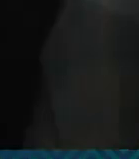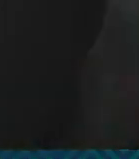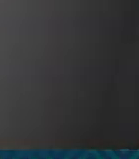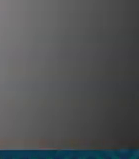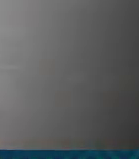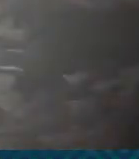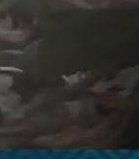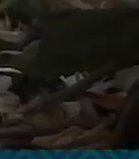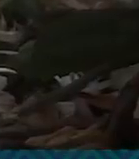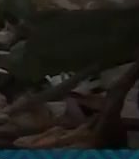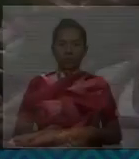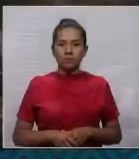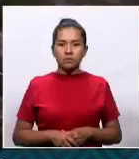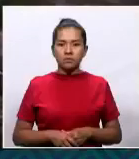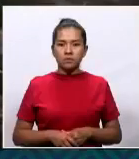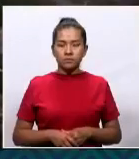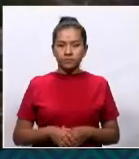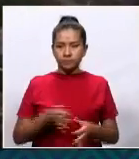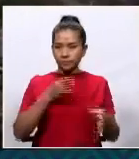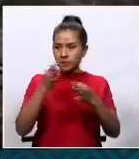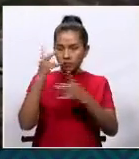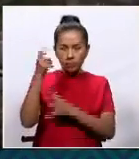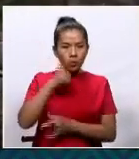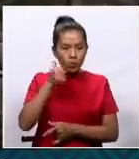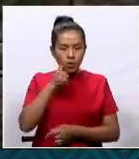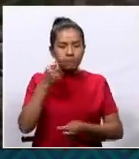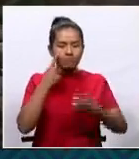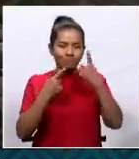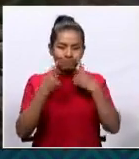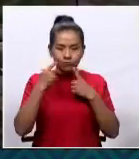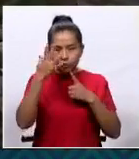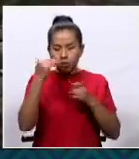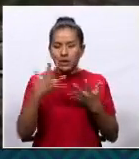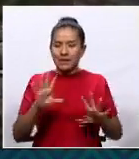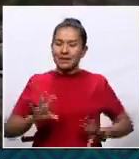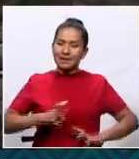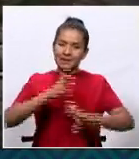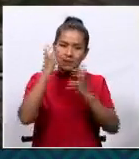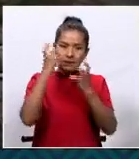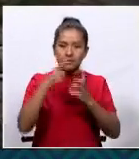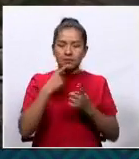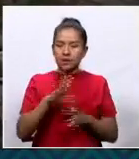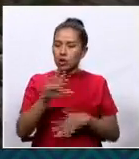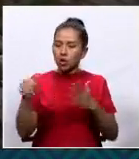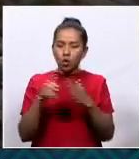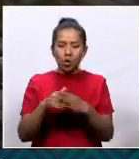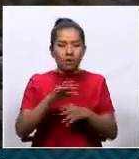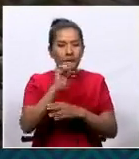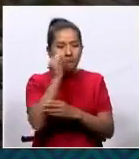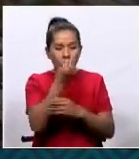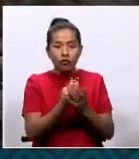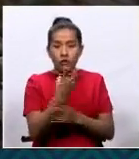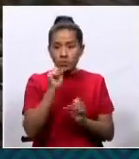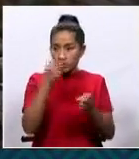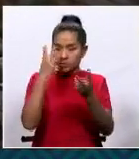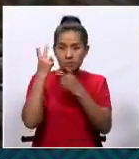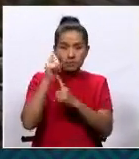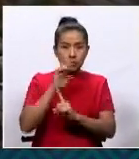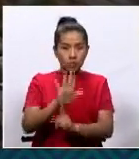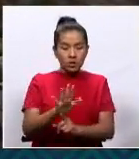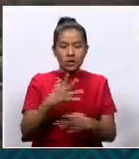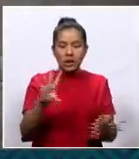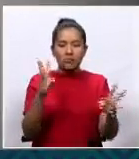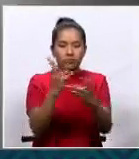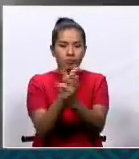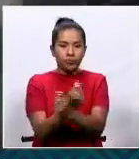de estas movilizaciones impulsadas por el mismo gobernador. Por culpa de Camacho esto está saliendo, así se está fregando como